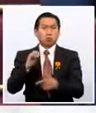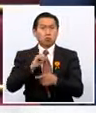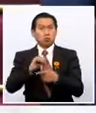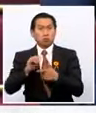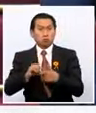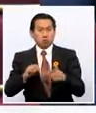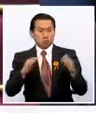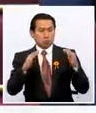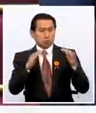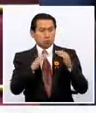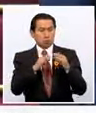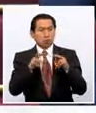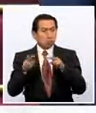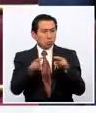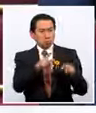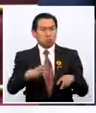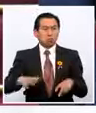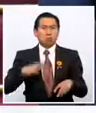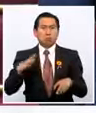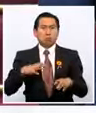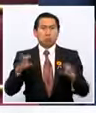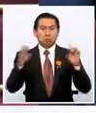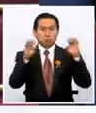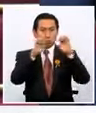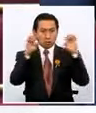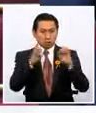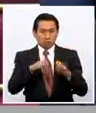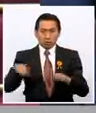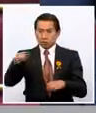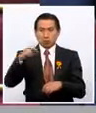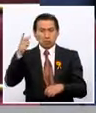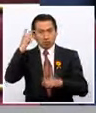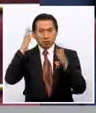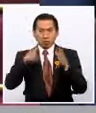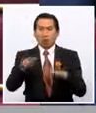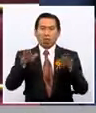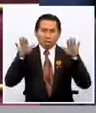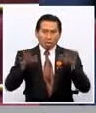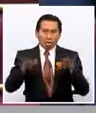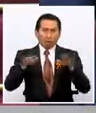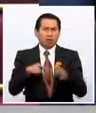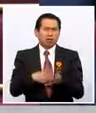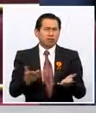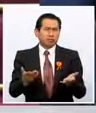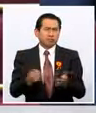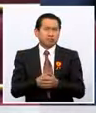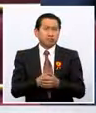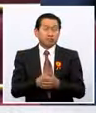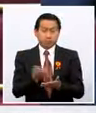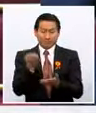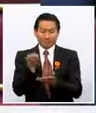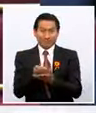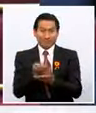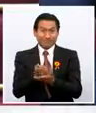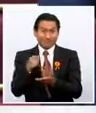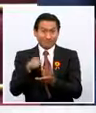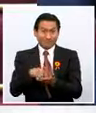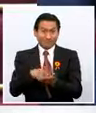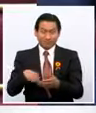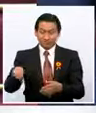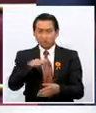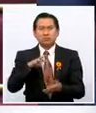museos y estatuas para los caudillos políticos una economía de la que salían